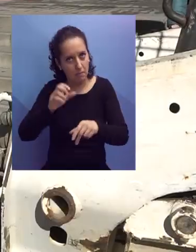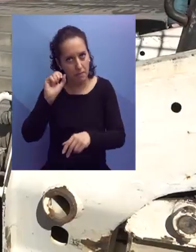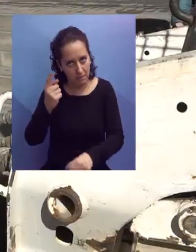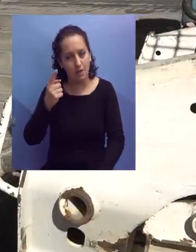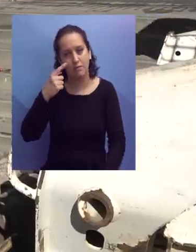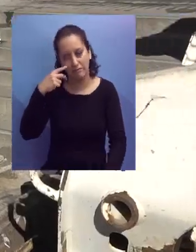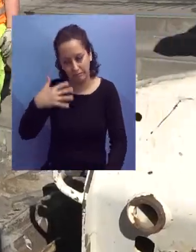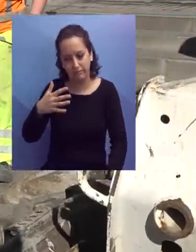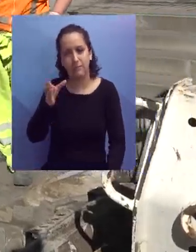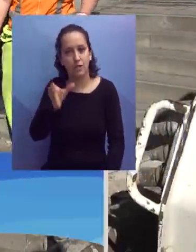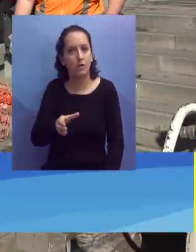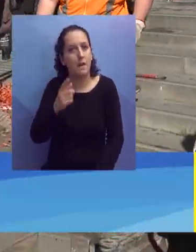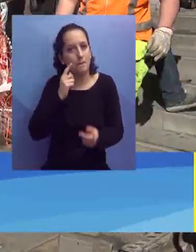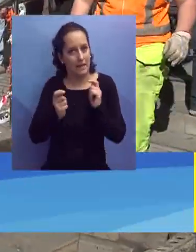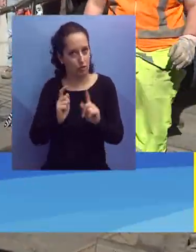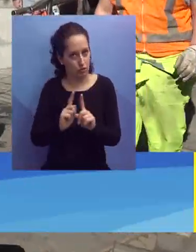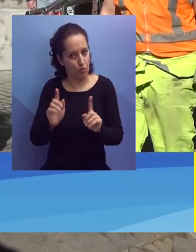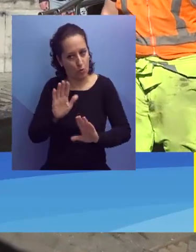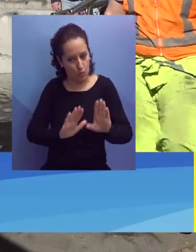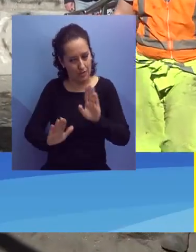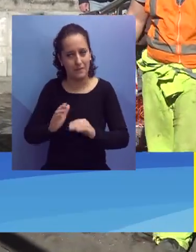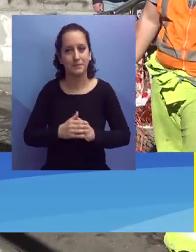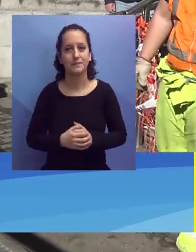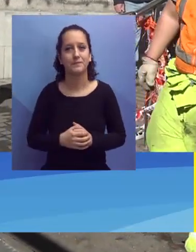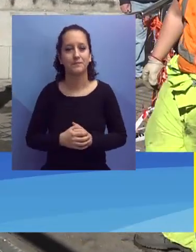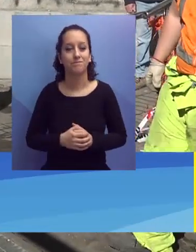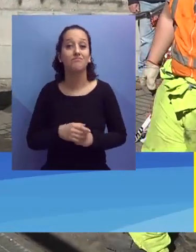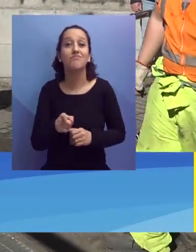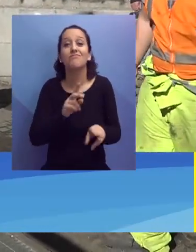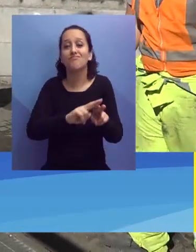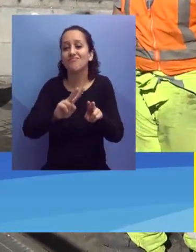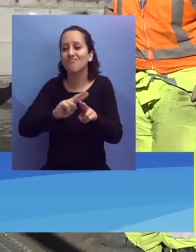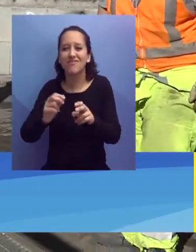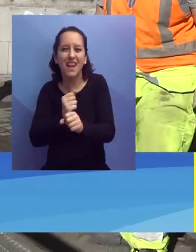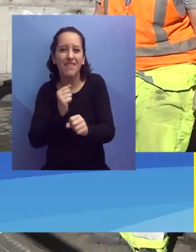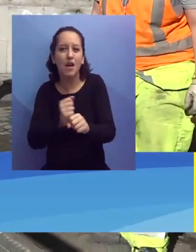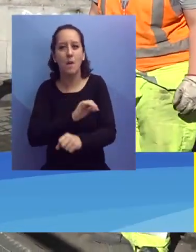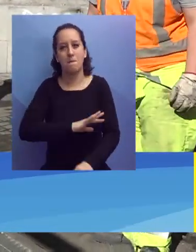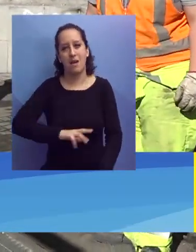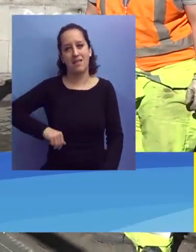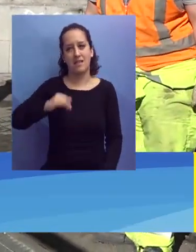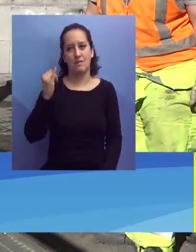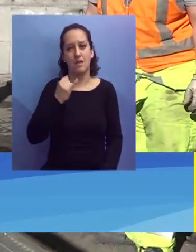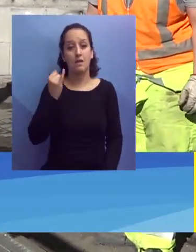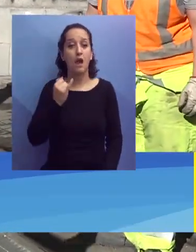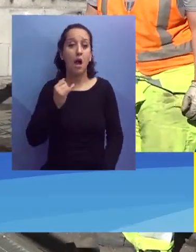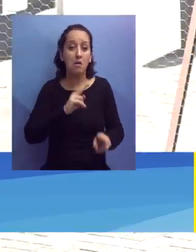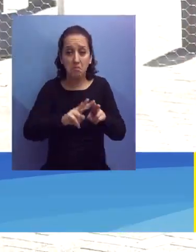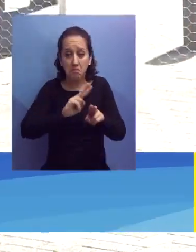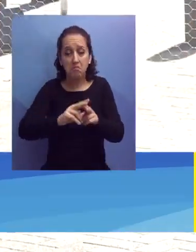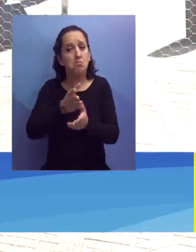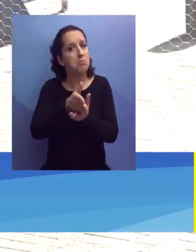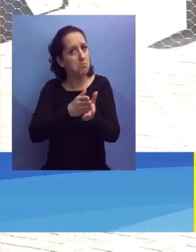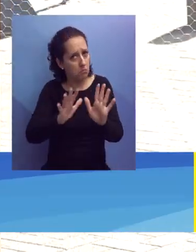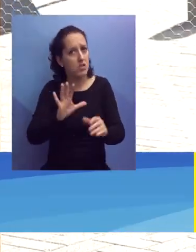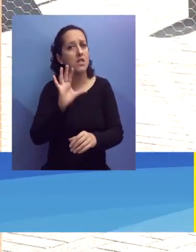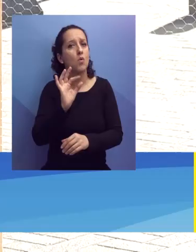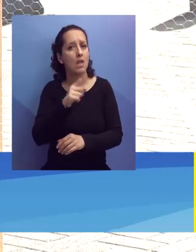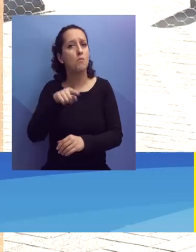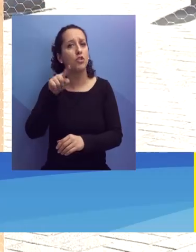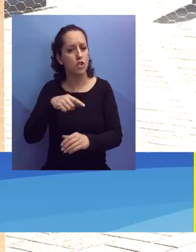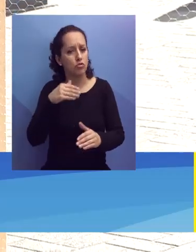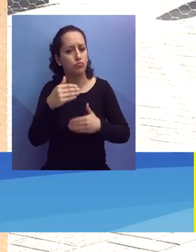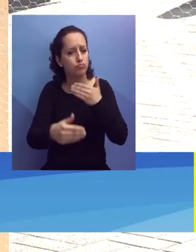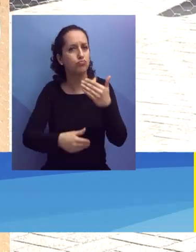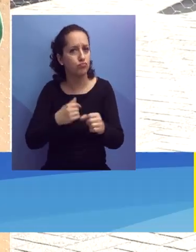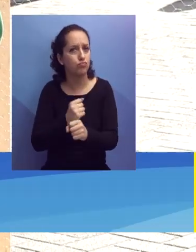peligro. Estas obras avanzarán en paralelo al mejoramiento de la Plaza Independencia, que actualmente supera el 50%